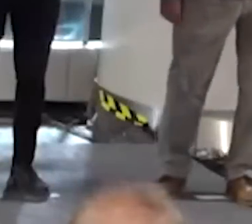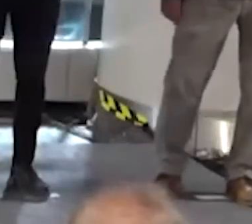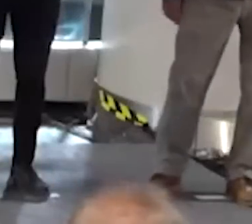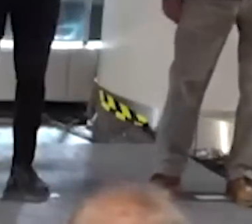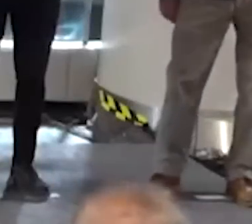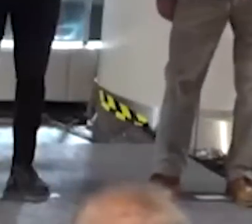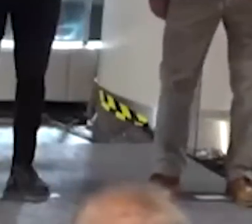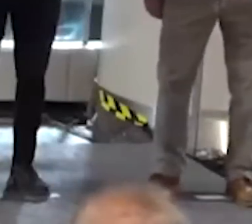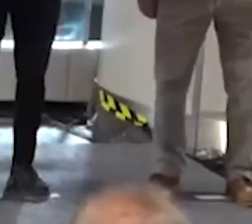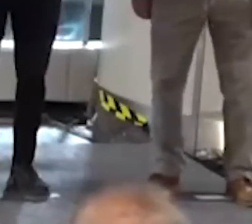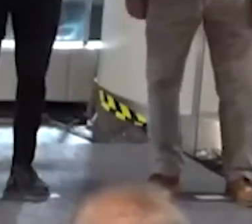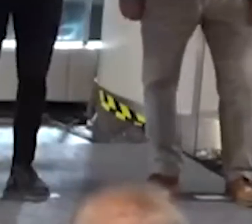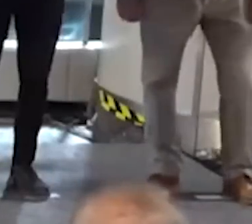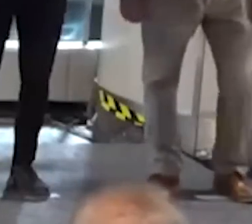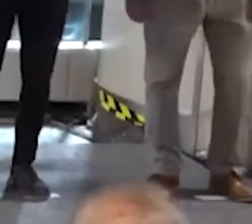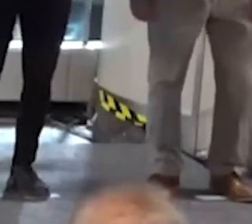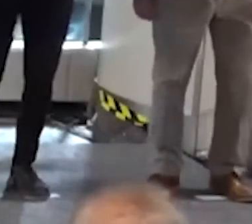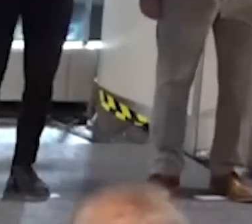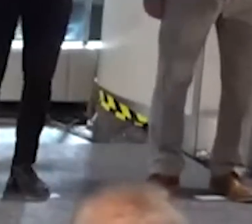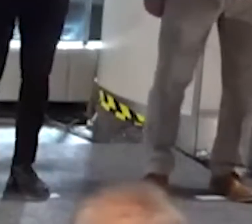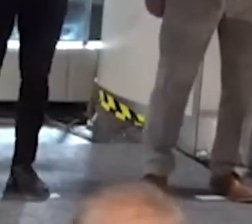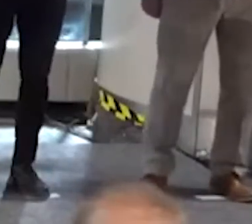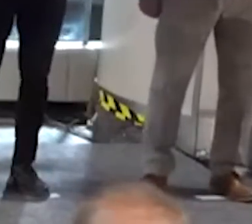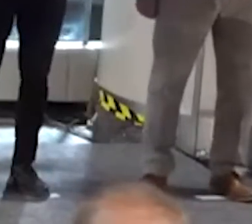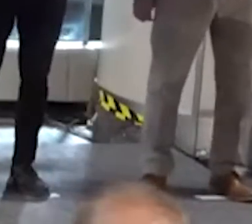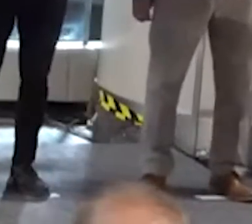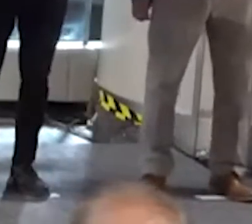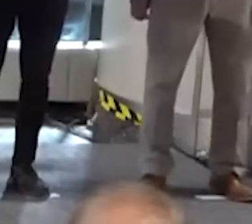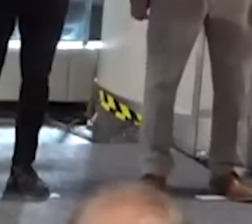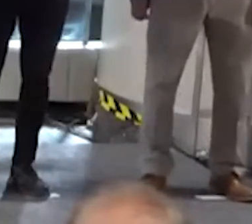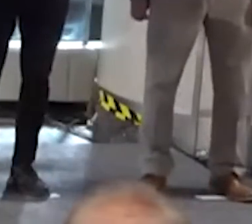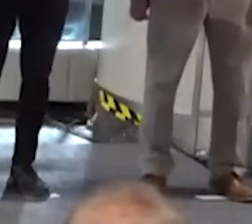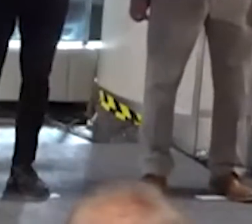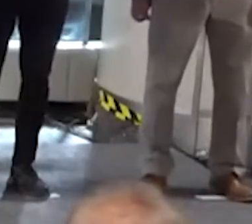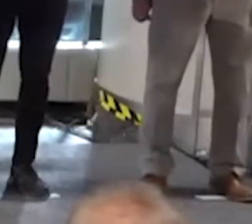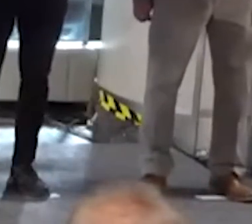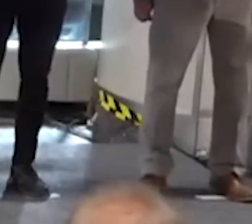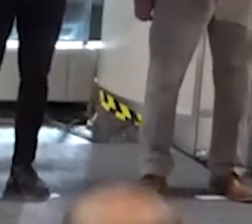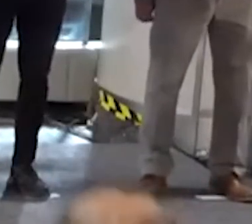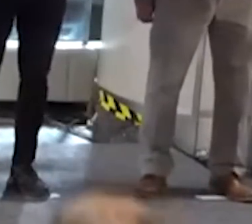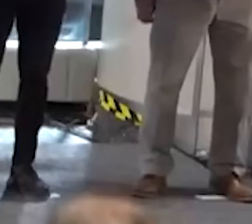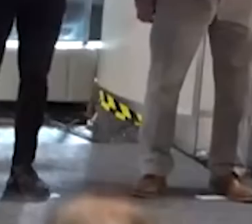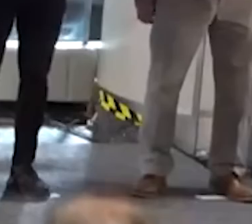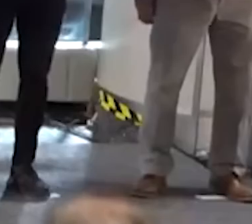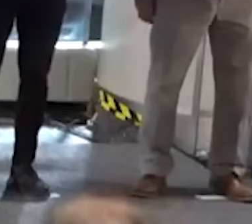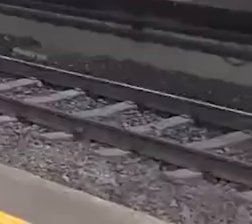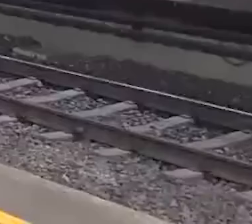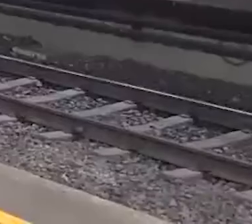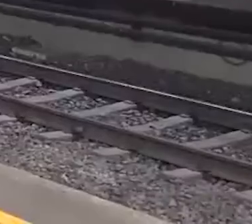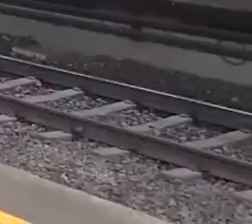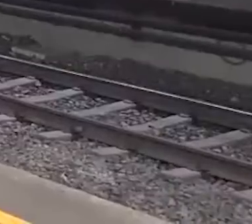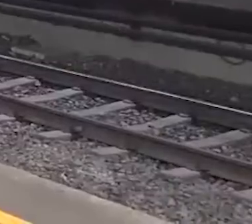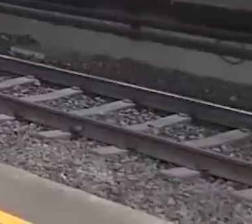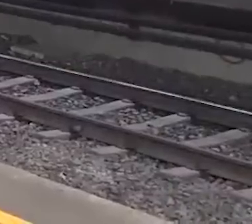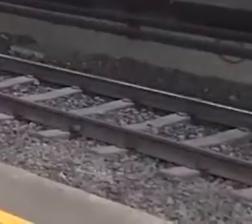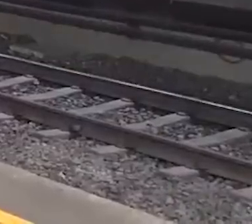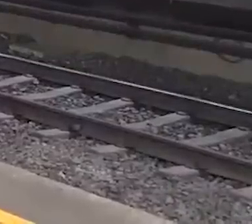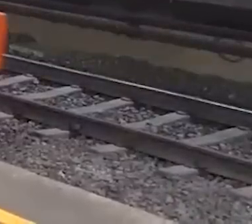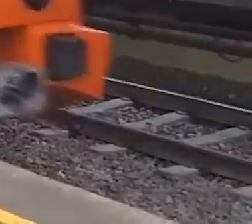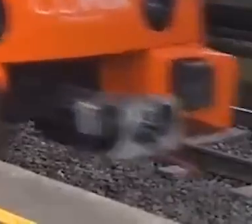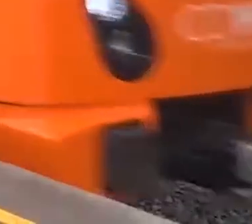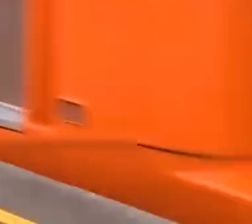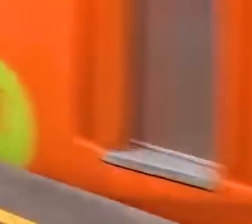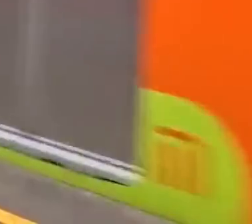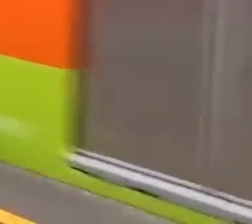el gobierno de la Ciudad de México reanudó el servicio del tramo subterráneo de la línea 12 del metro a partir del 15 de enero, después de 20 meses que